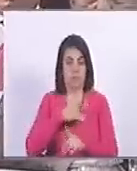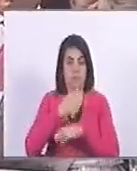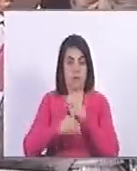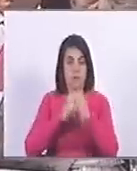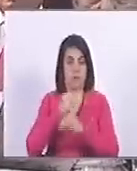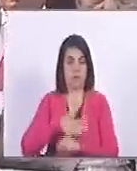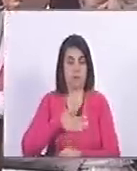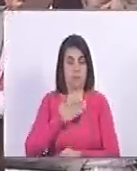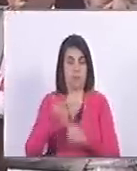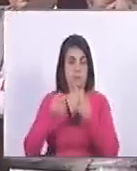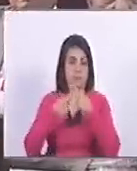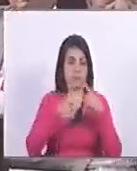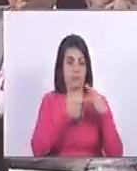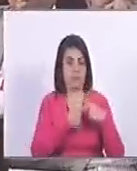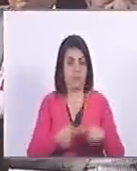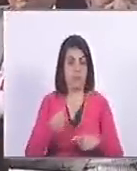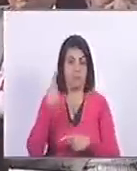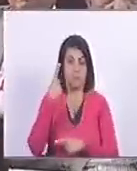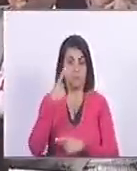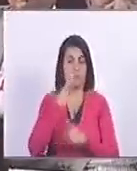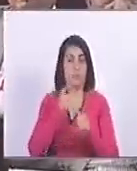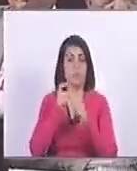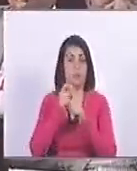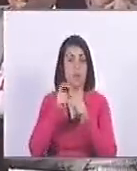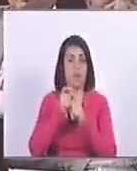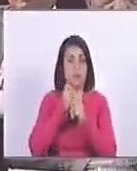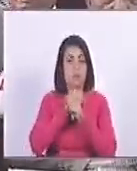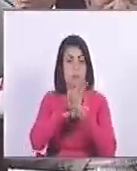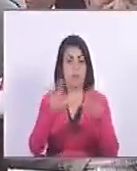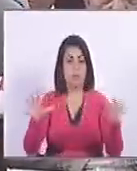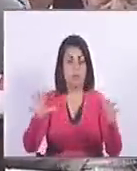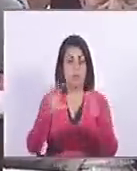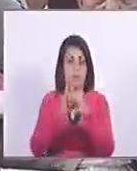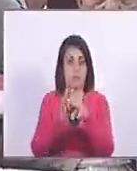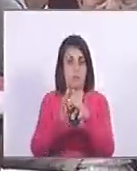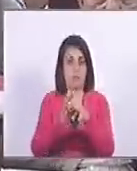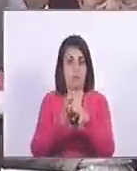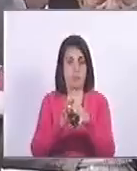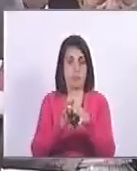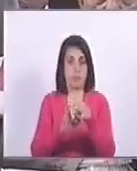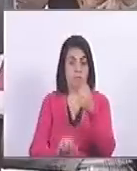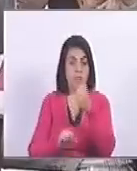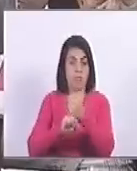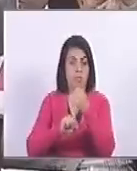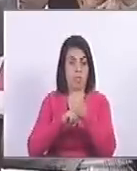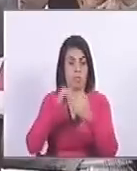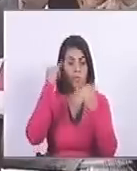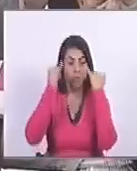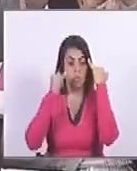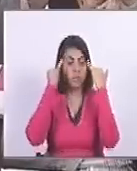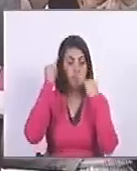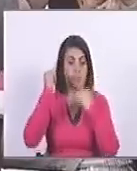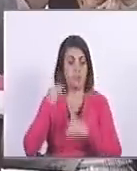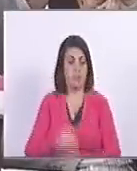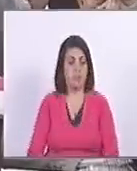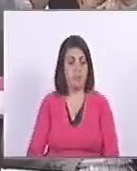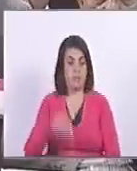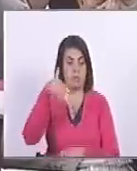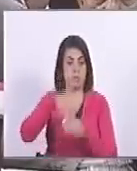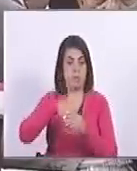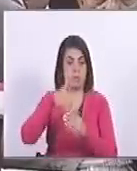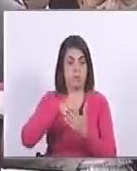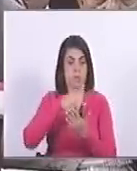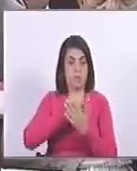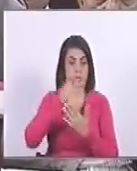sentimiento que puede ser diverso en una sola expresión que nos une. Apoyamos esta iniciativa, votamos por